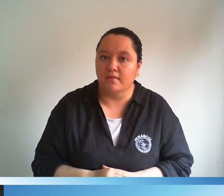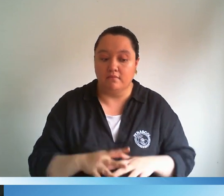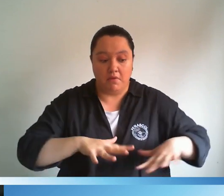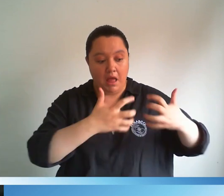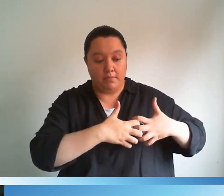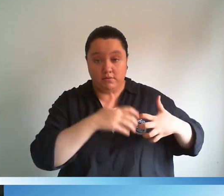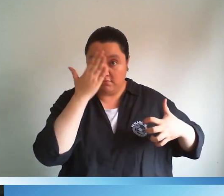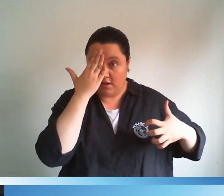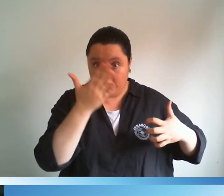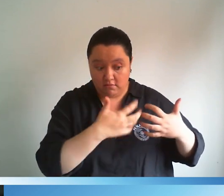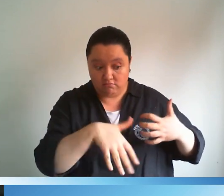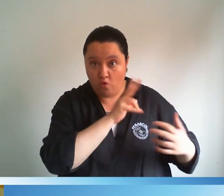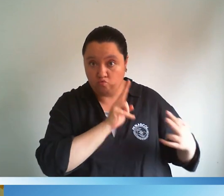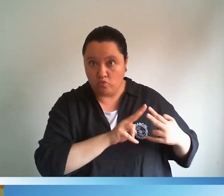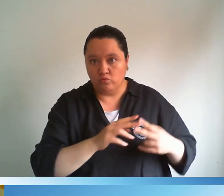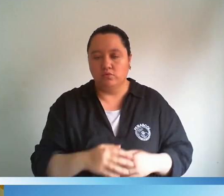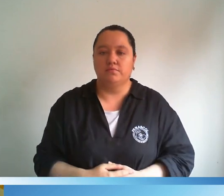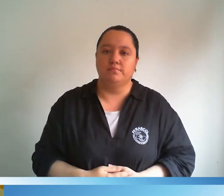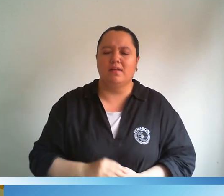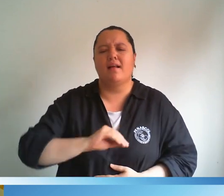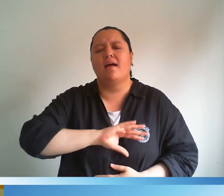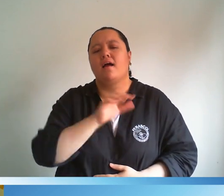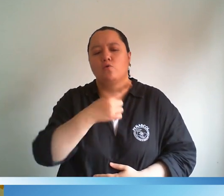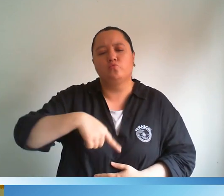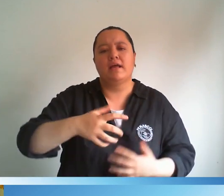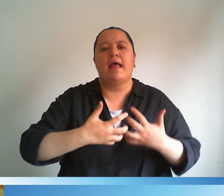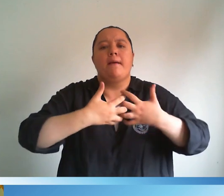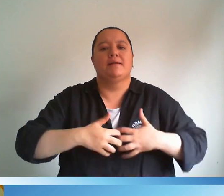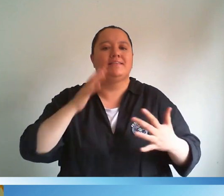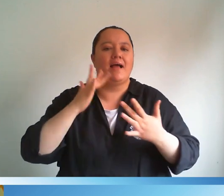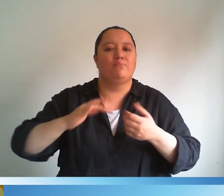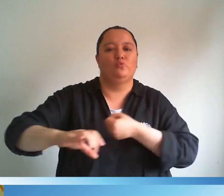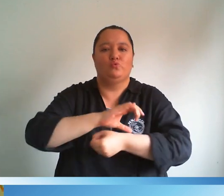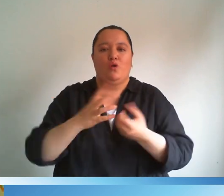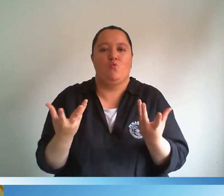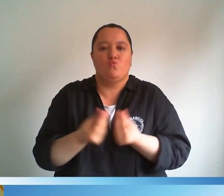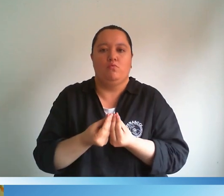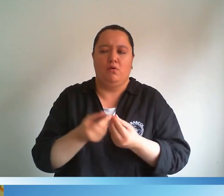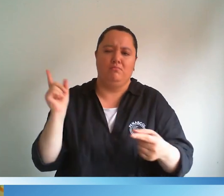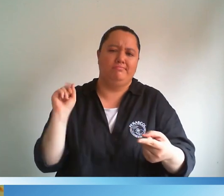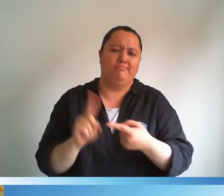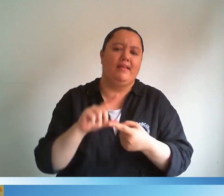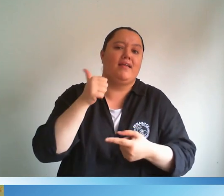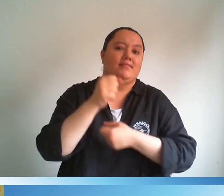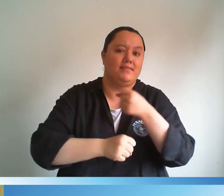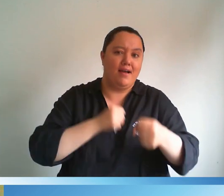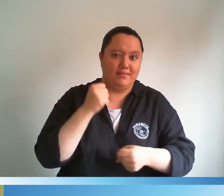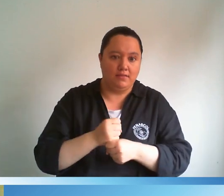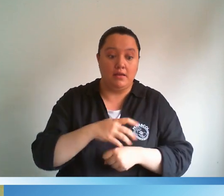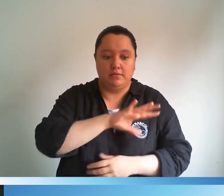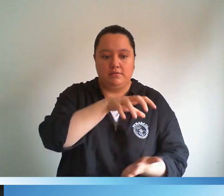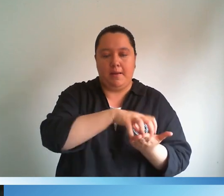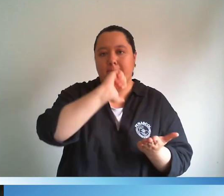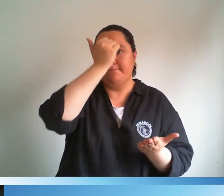Dime, ¿conoces esta empresa? Por supuesto. Ustedes son Urban House Group, una inmobiliaria que tiene más de 10 años en el mercado.